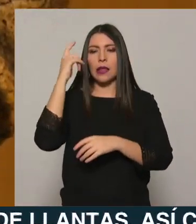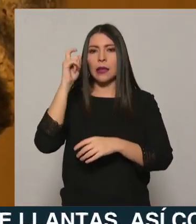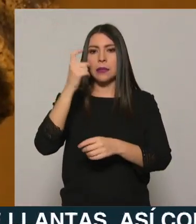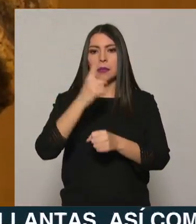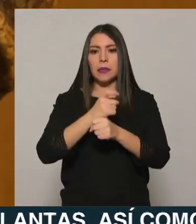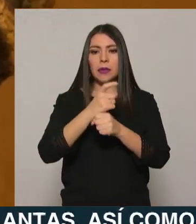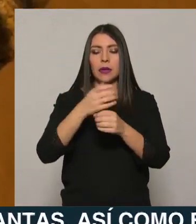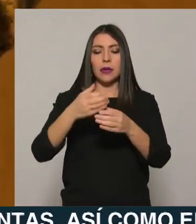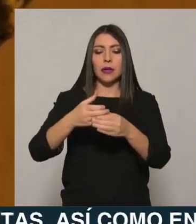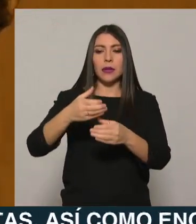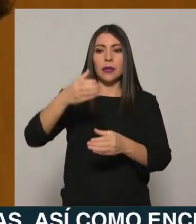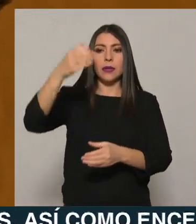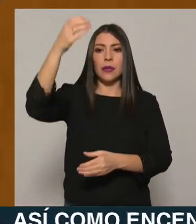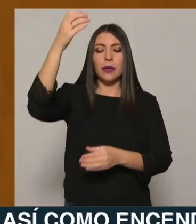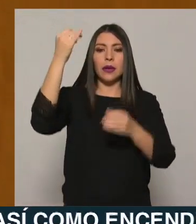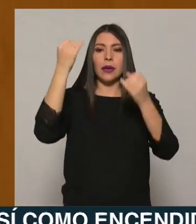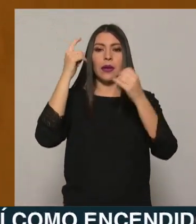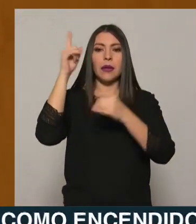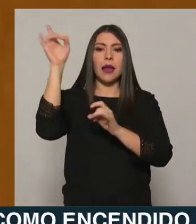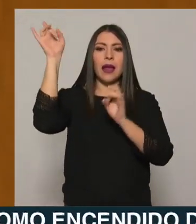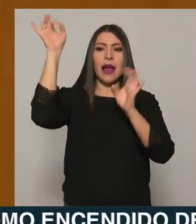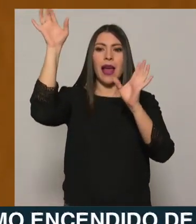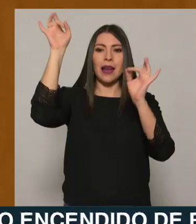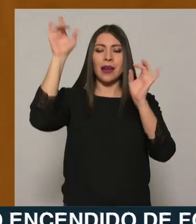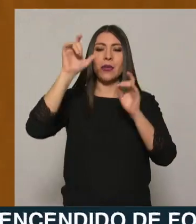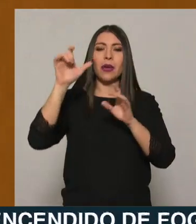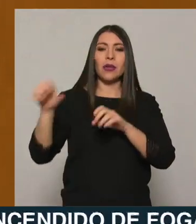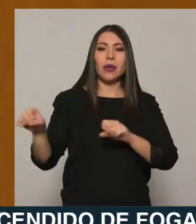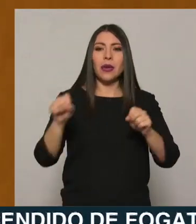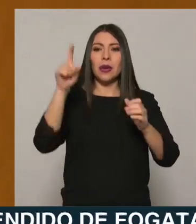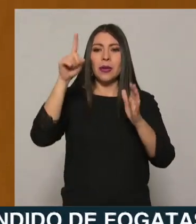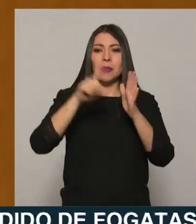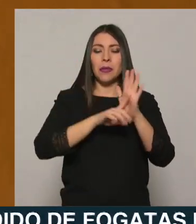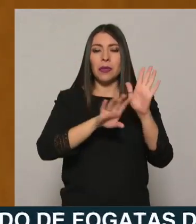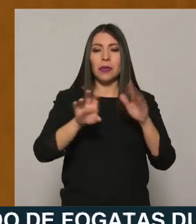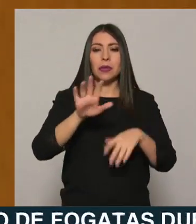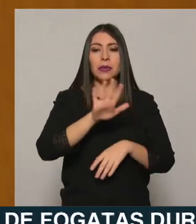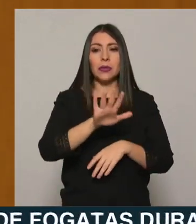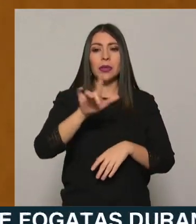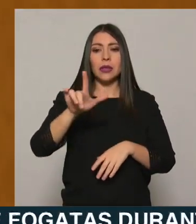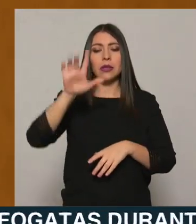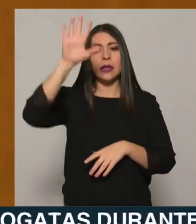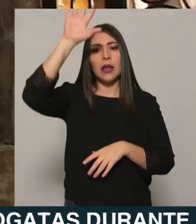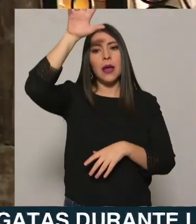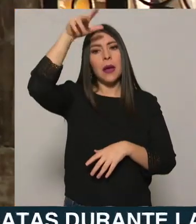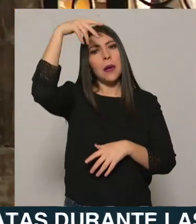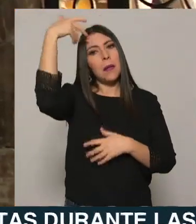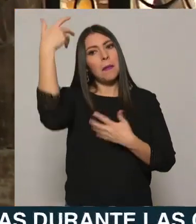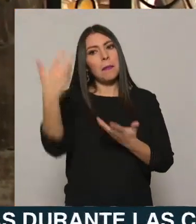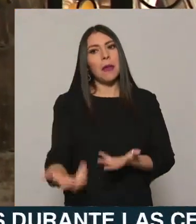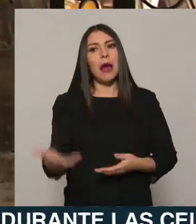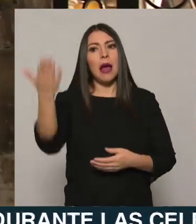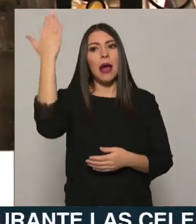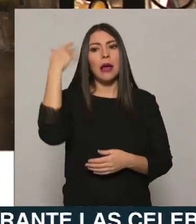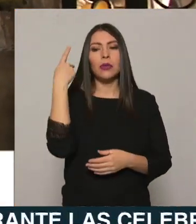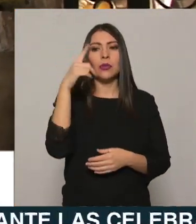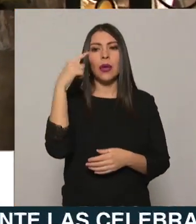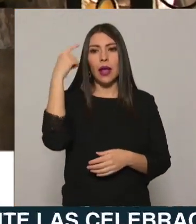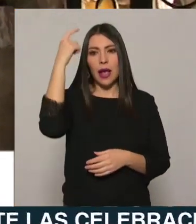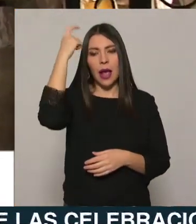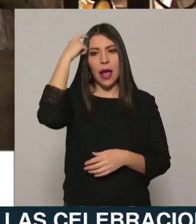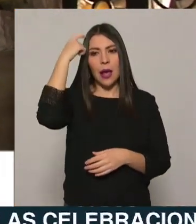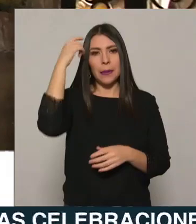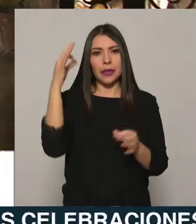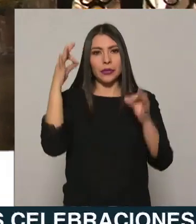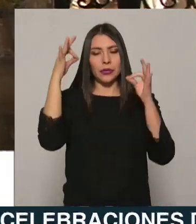de la Independencia. Es el ángel que cayó al suelo en el terremoto de 1957. Bueno, aquí tenemos la cabeza